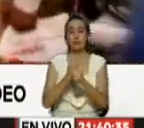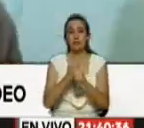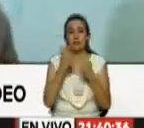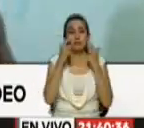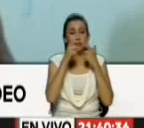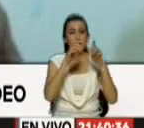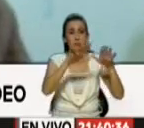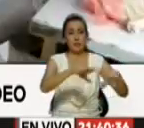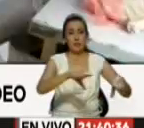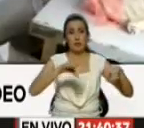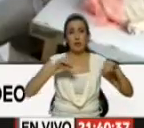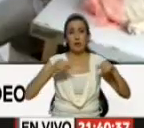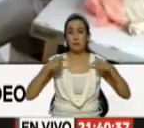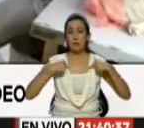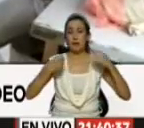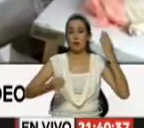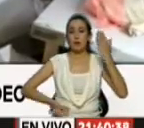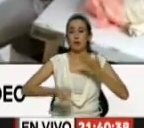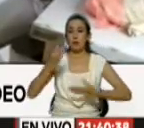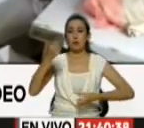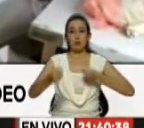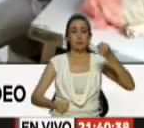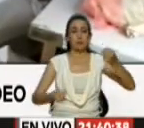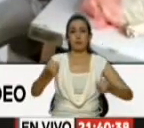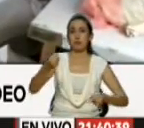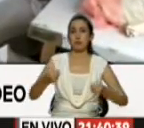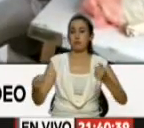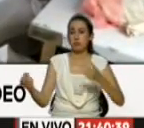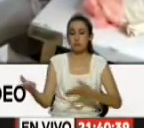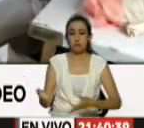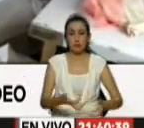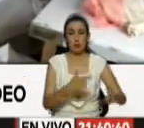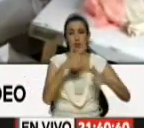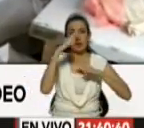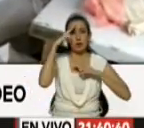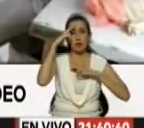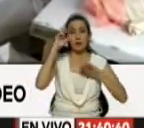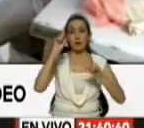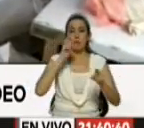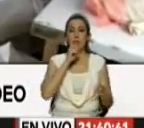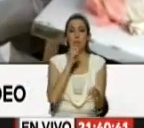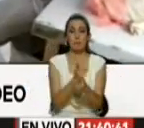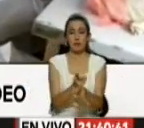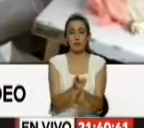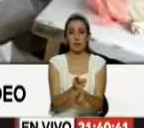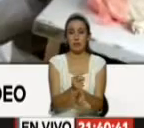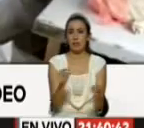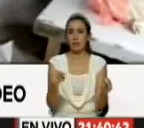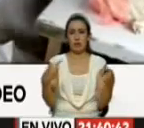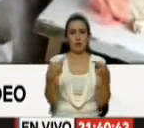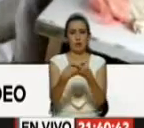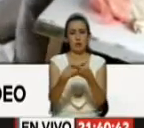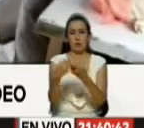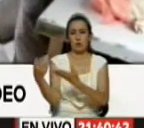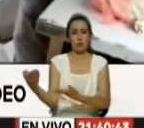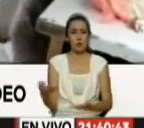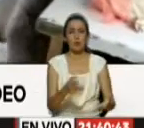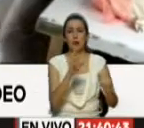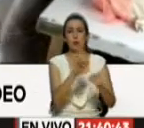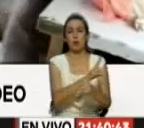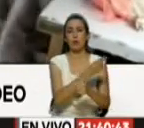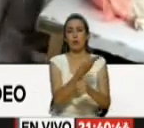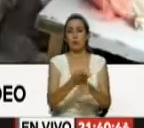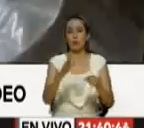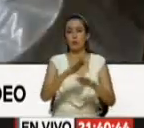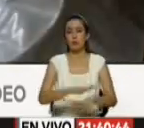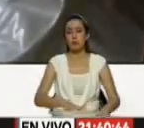los saudíes dijo que el bombardeo aéreo fue una operación militar legítima y una represalia por los misiles balísticos hutíes